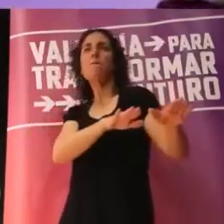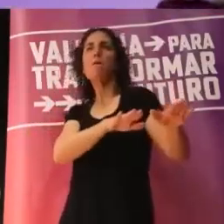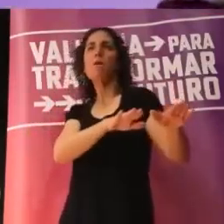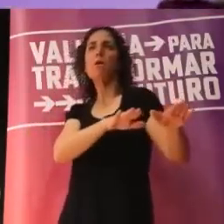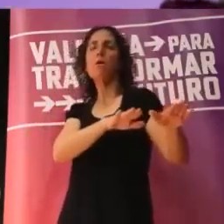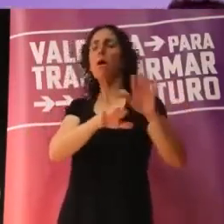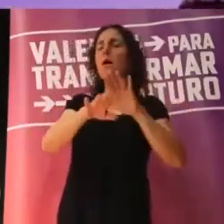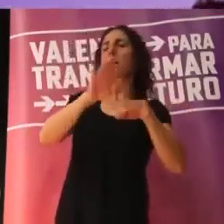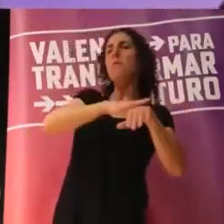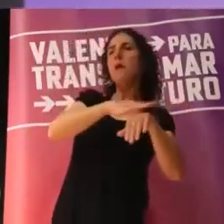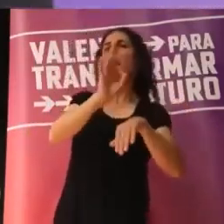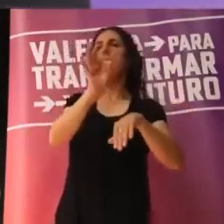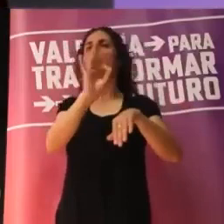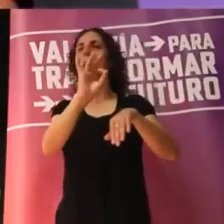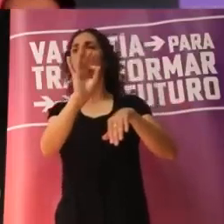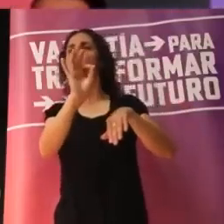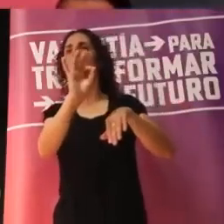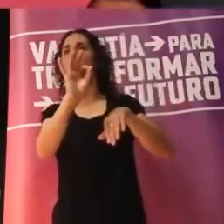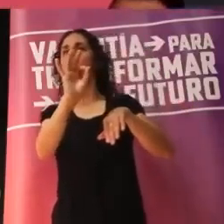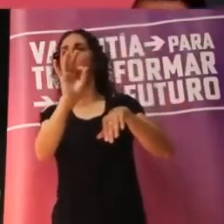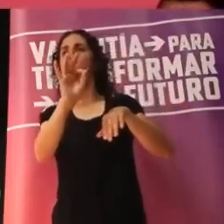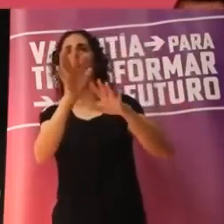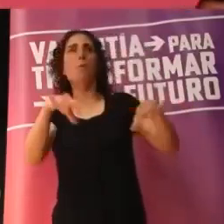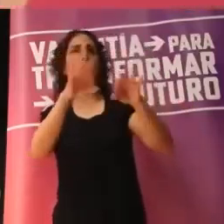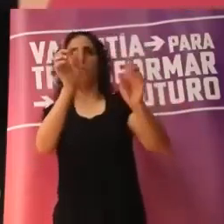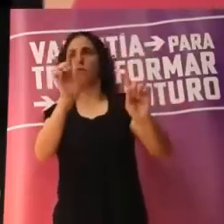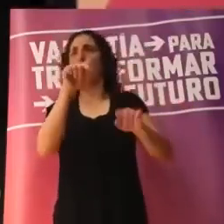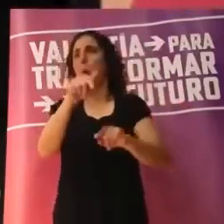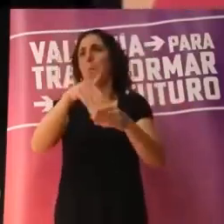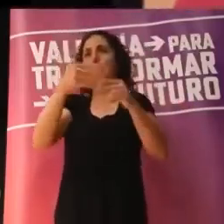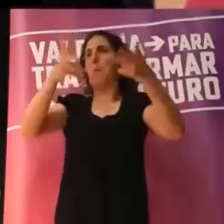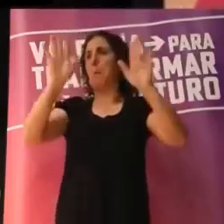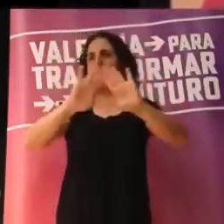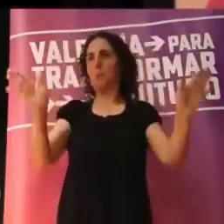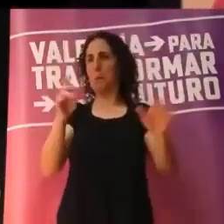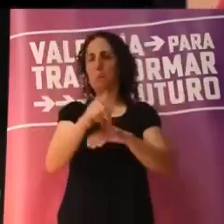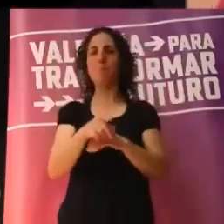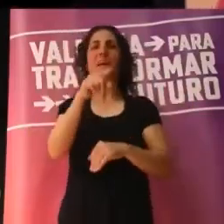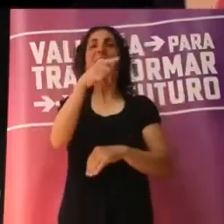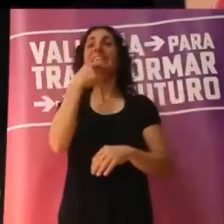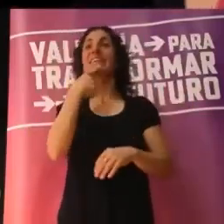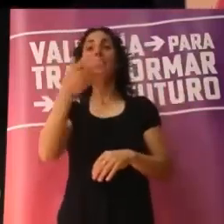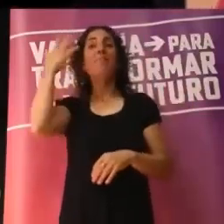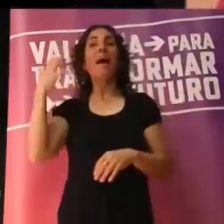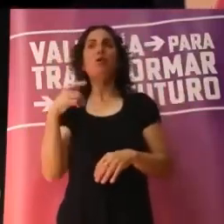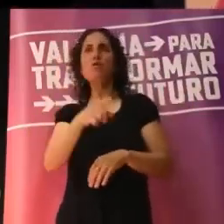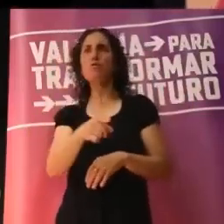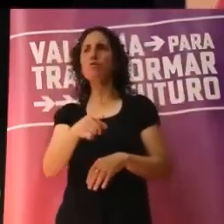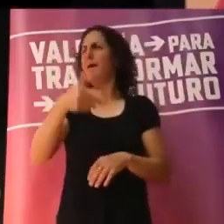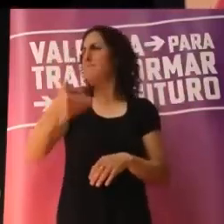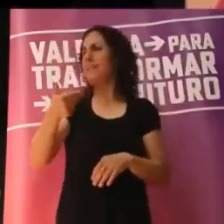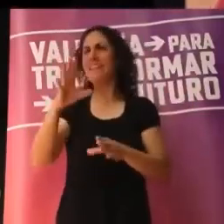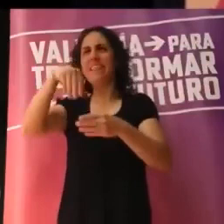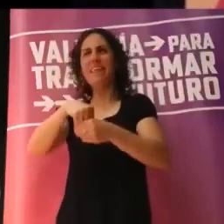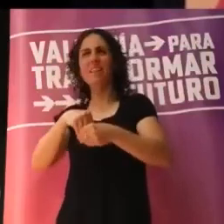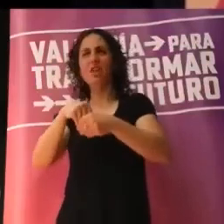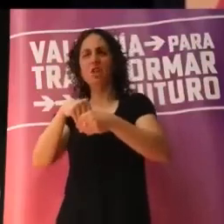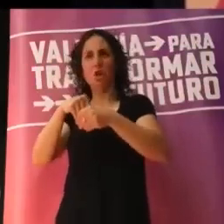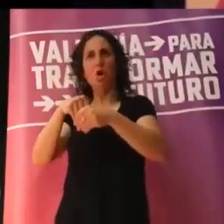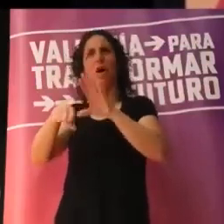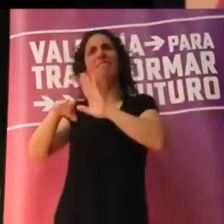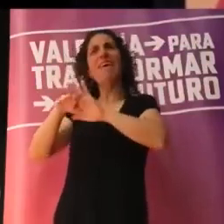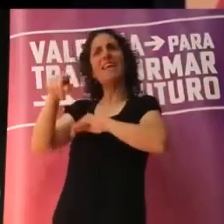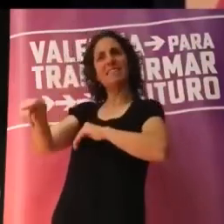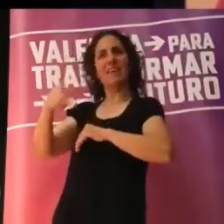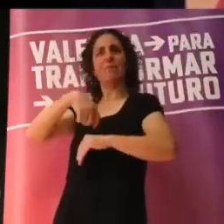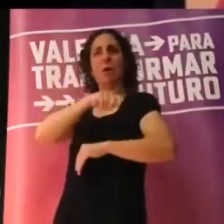dice: Díaz Ayuso hoy representa un liderazgo muy importante de un segmento de la derecha española. Después del 28